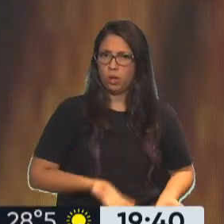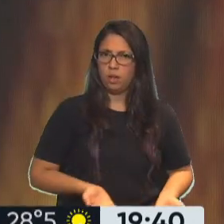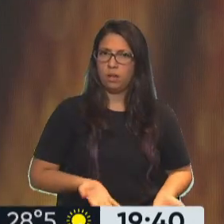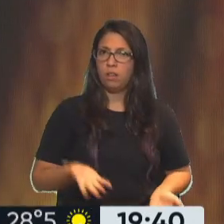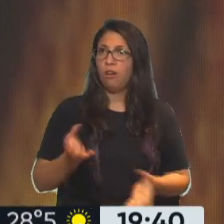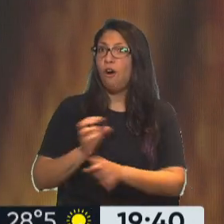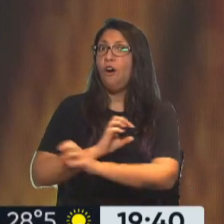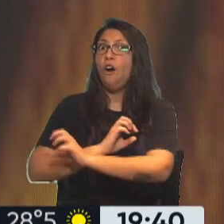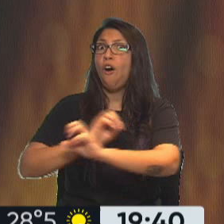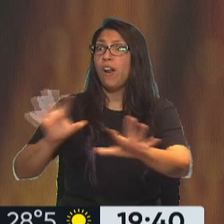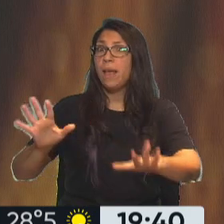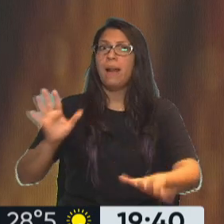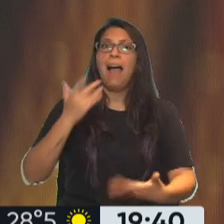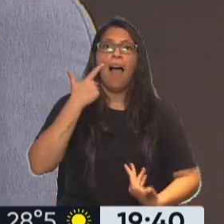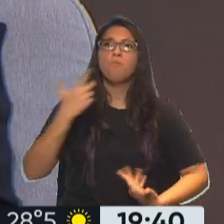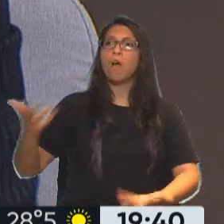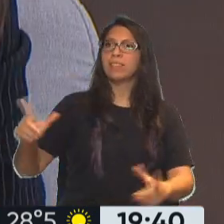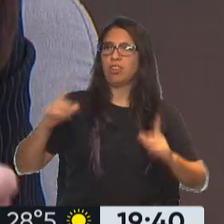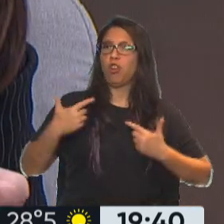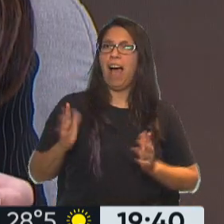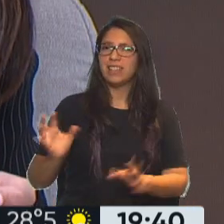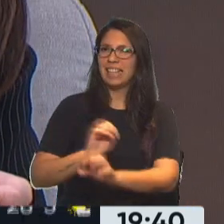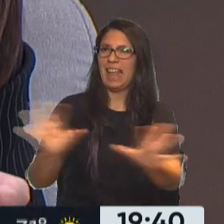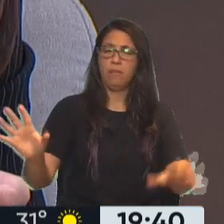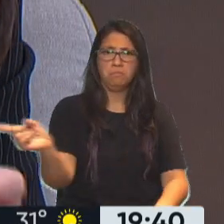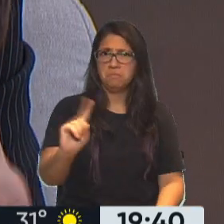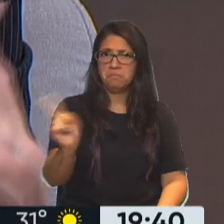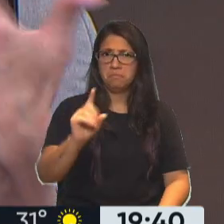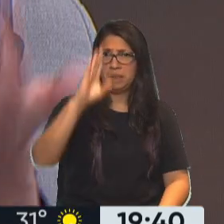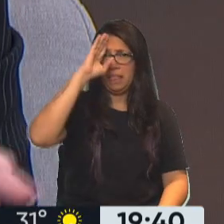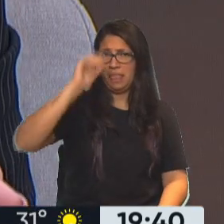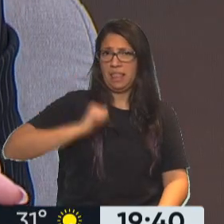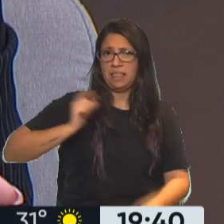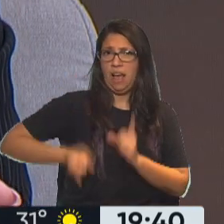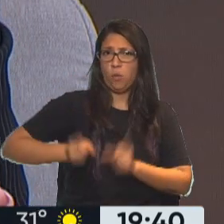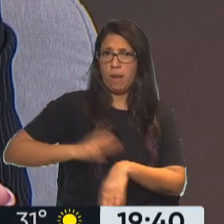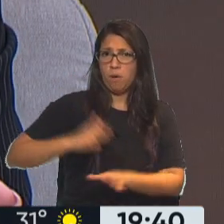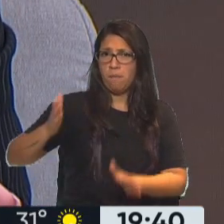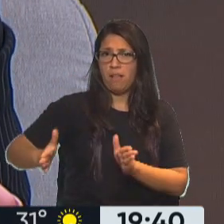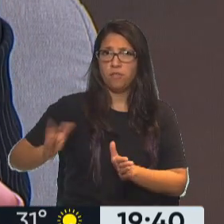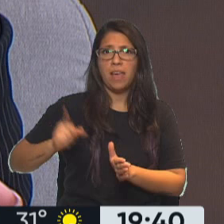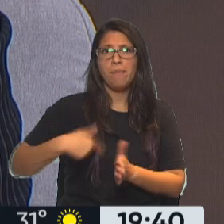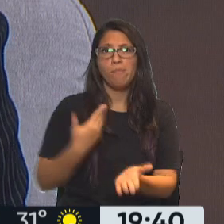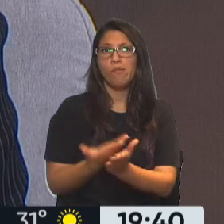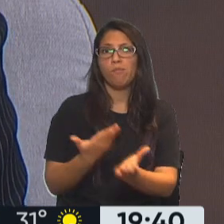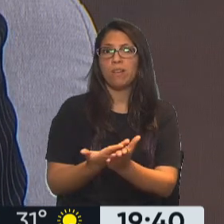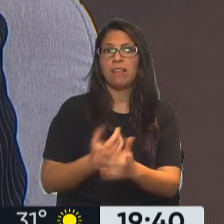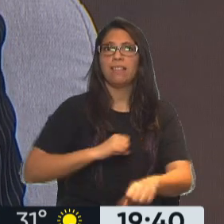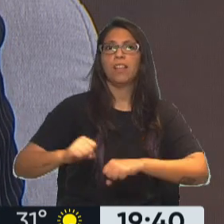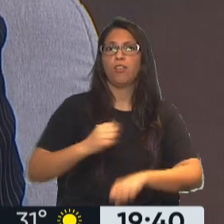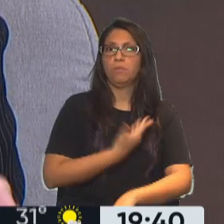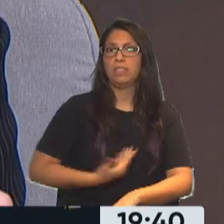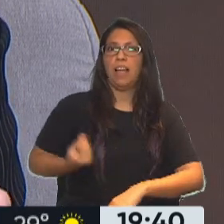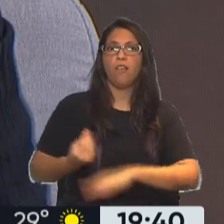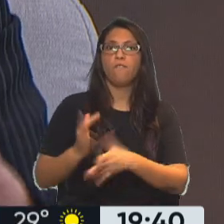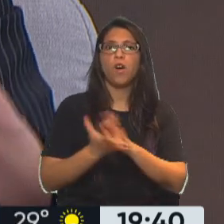tal. Claro, claro. En las antesalas de la dictadura cívico-militar también se proponía el terrorismo de Estado como una